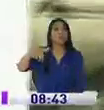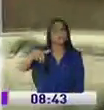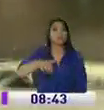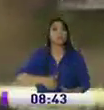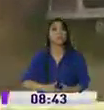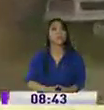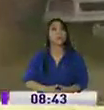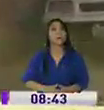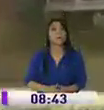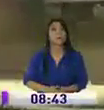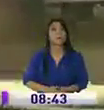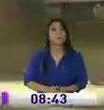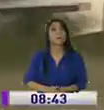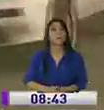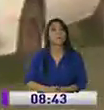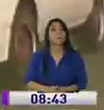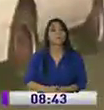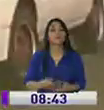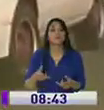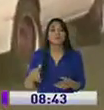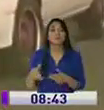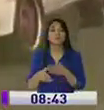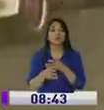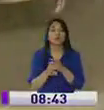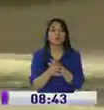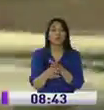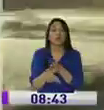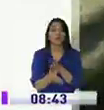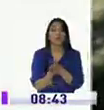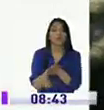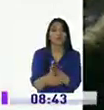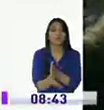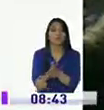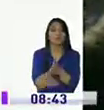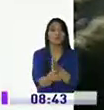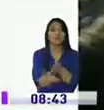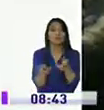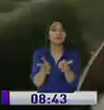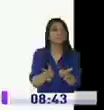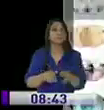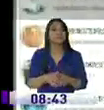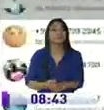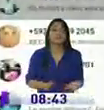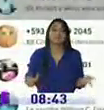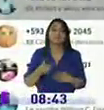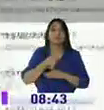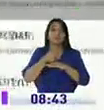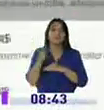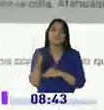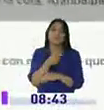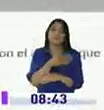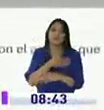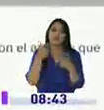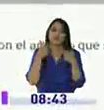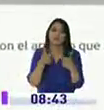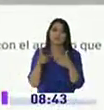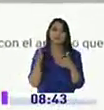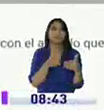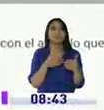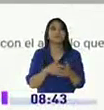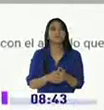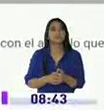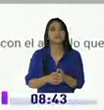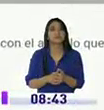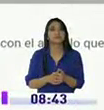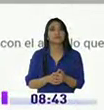gusanito. Tienen el gusanito, este es el lugar, parqueado otro, gusanito. Ahí en la... Ahí está. ¿Qué tal, autoridades? Dense ahí la está. Vuelta, por favor. Roberto